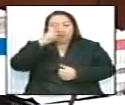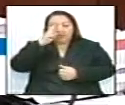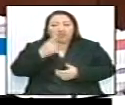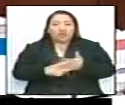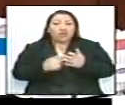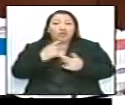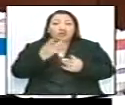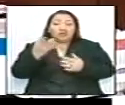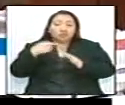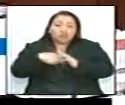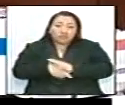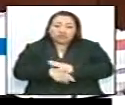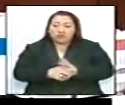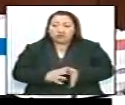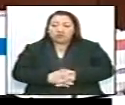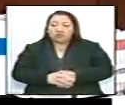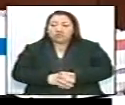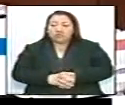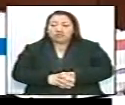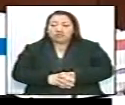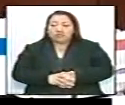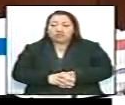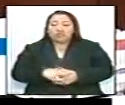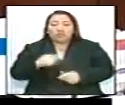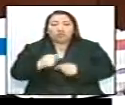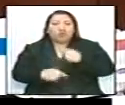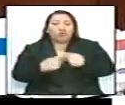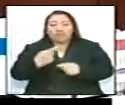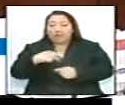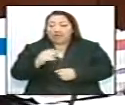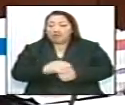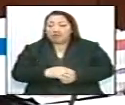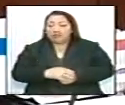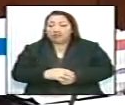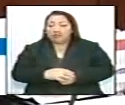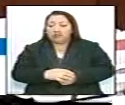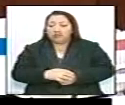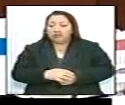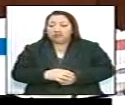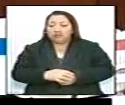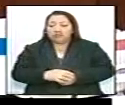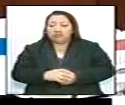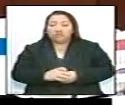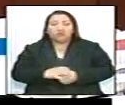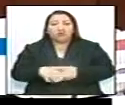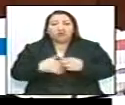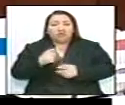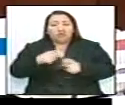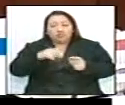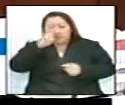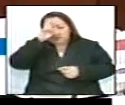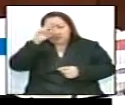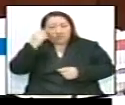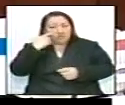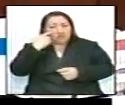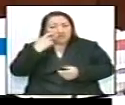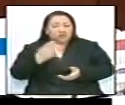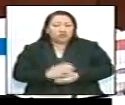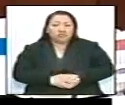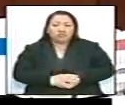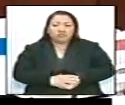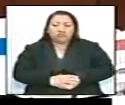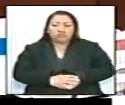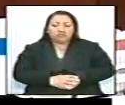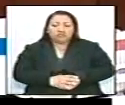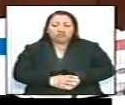se fue ahondando y empeorando, y todos los peruanos conocemos. Todos los peruanos conocemos.